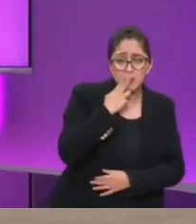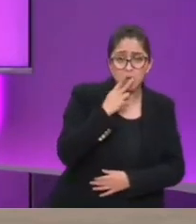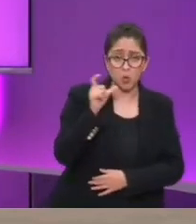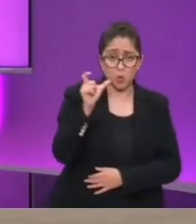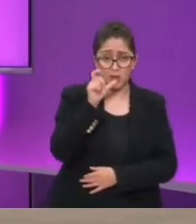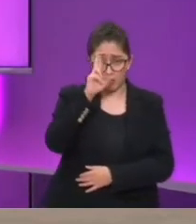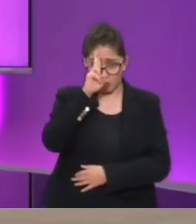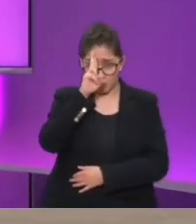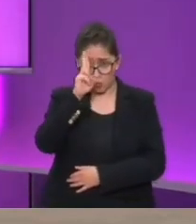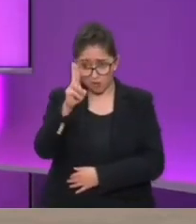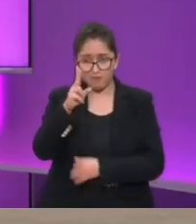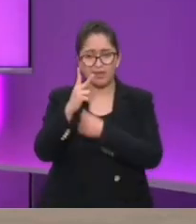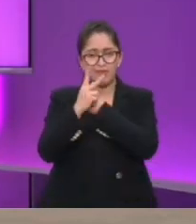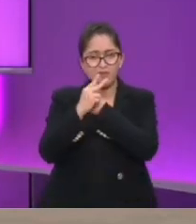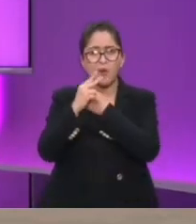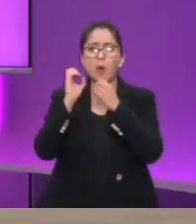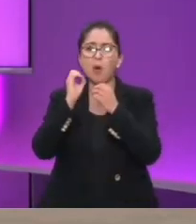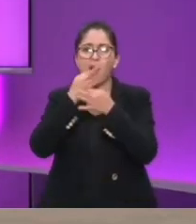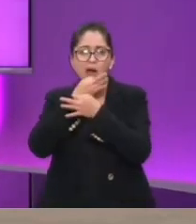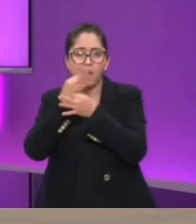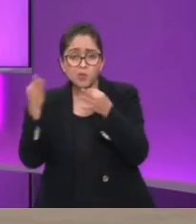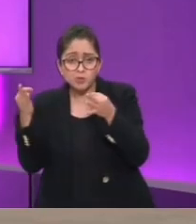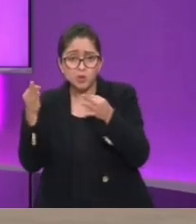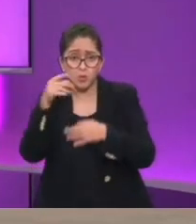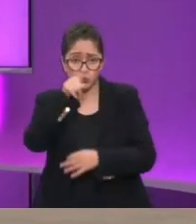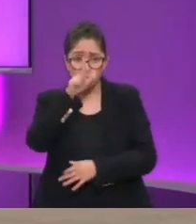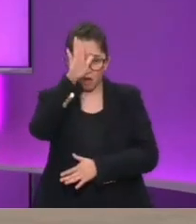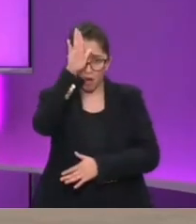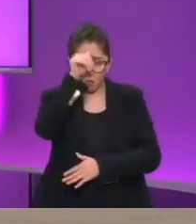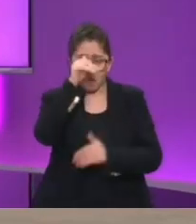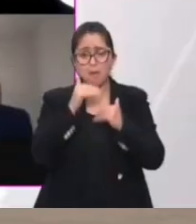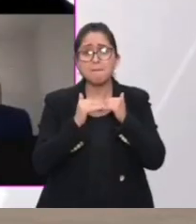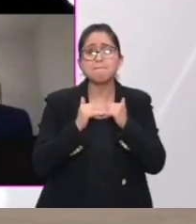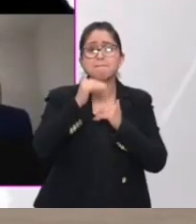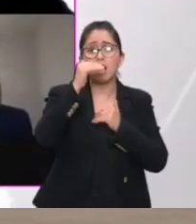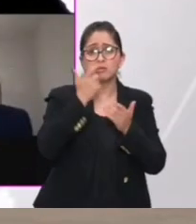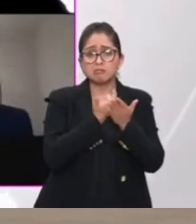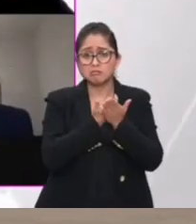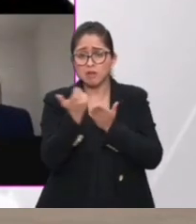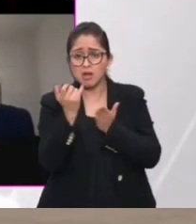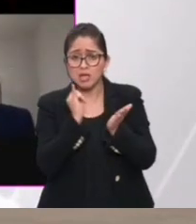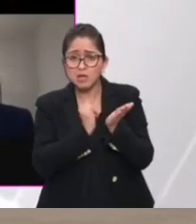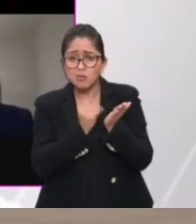de acuerdo en incrementar los impuestos a los cigarros?